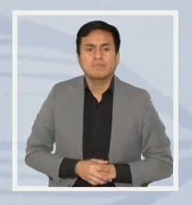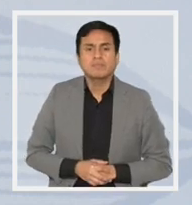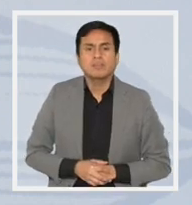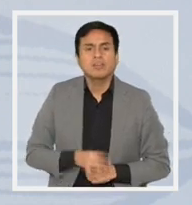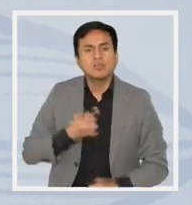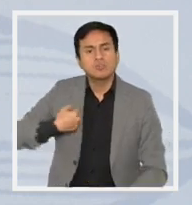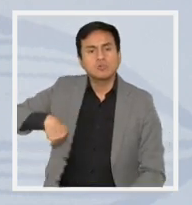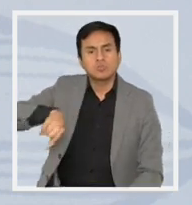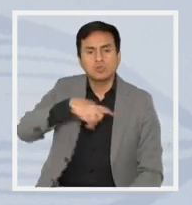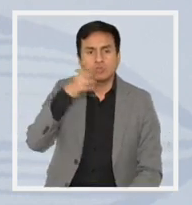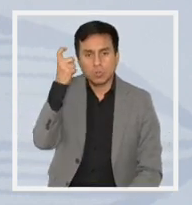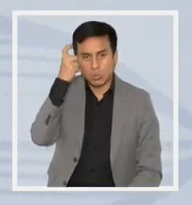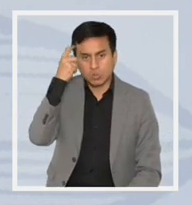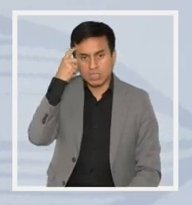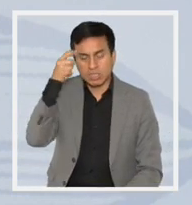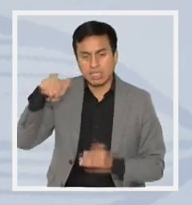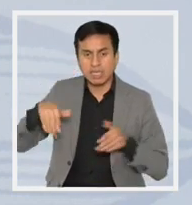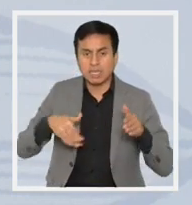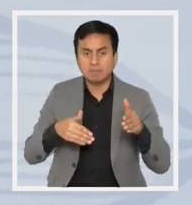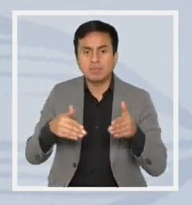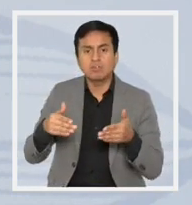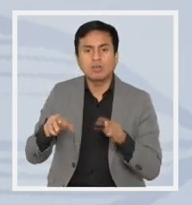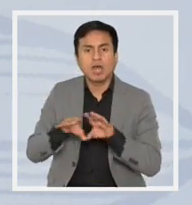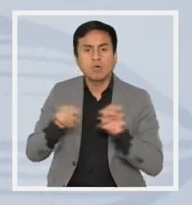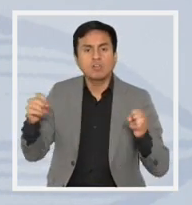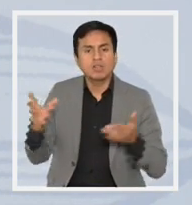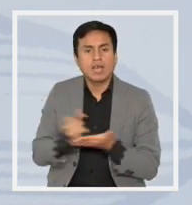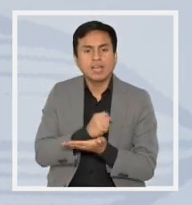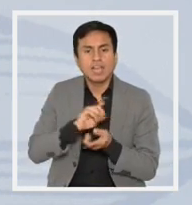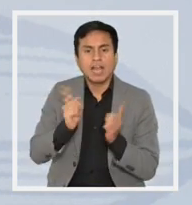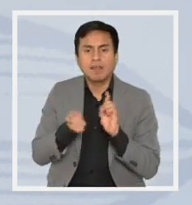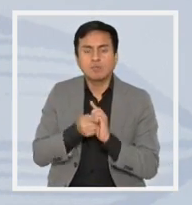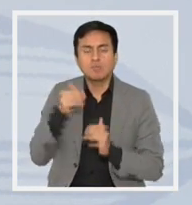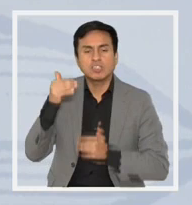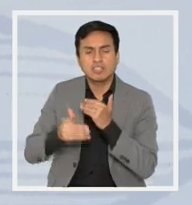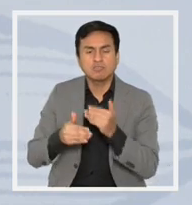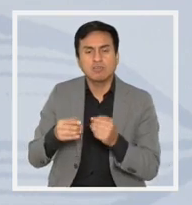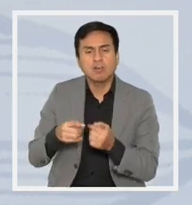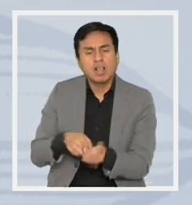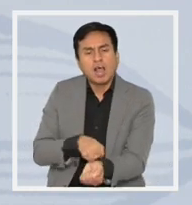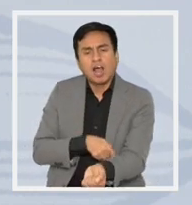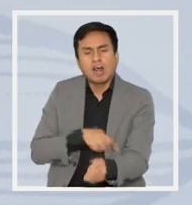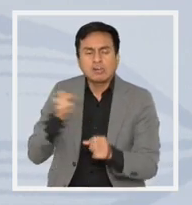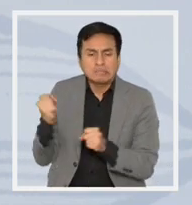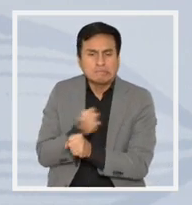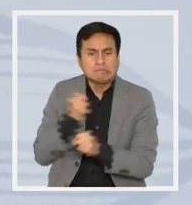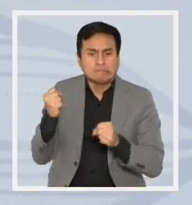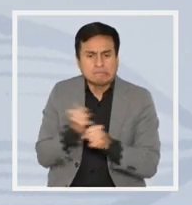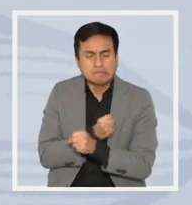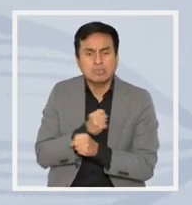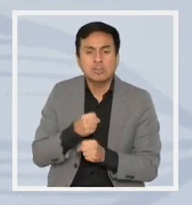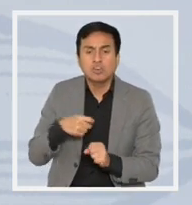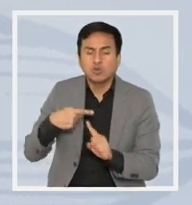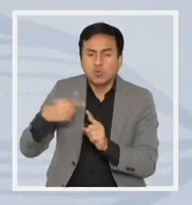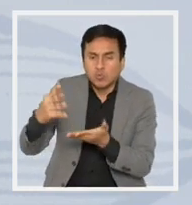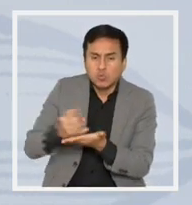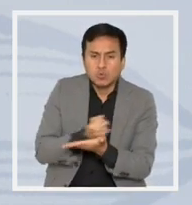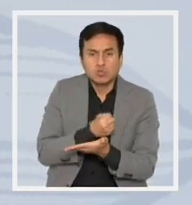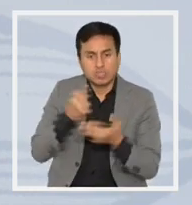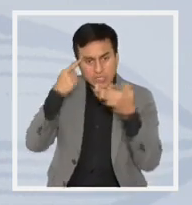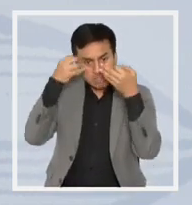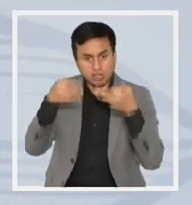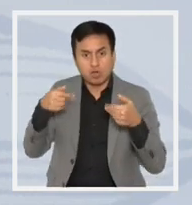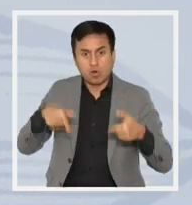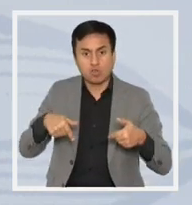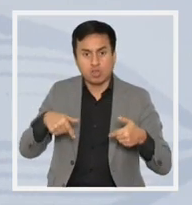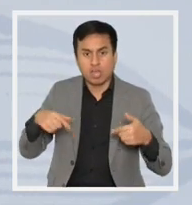Y somos conscientes que el camino para los grandes acuerdos y los cambios es un proceso que va a ser largo, laborioso, y los frutos de estas decisiones que tomemos